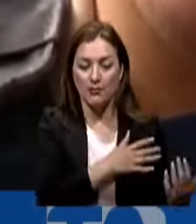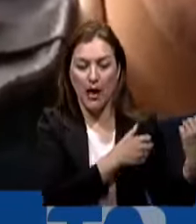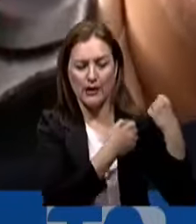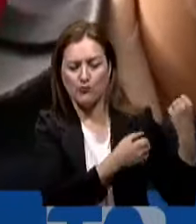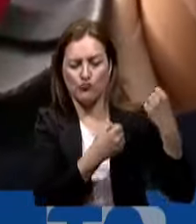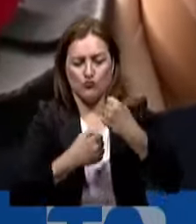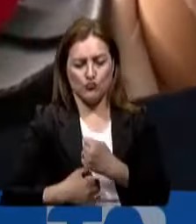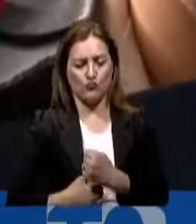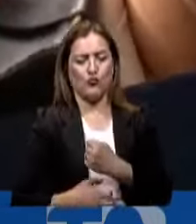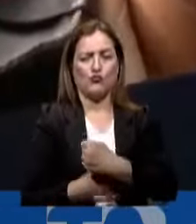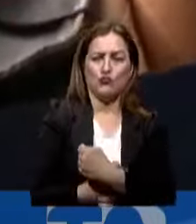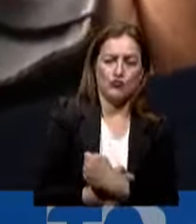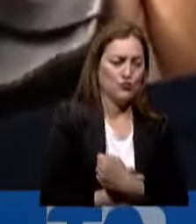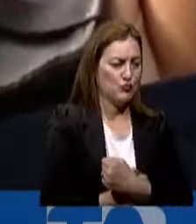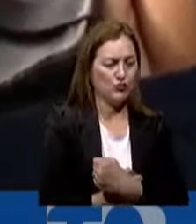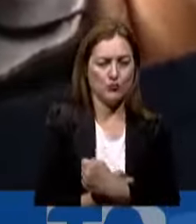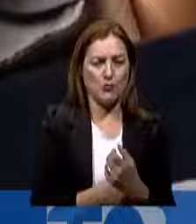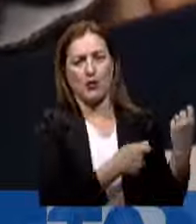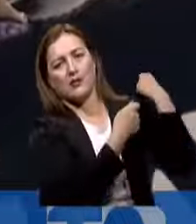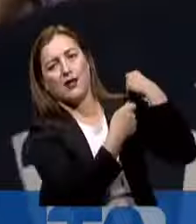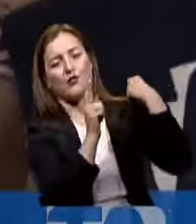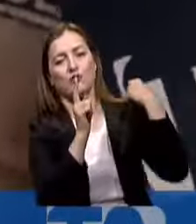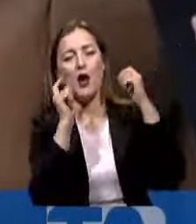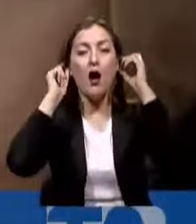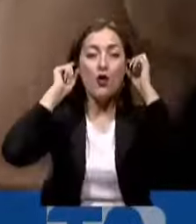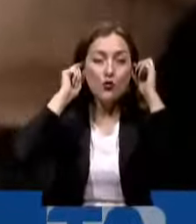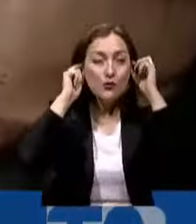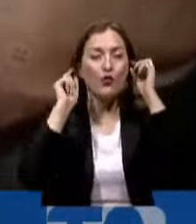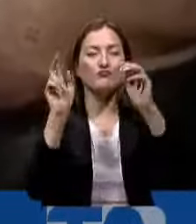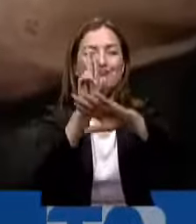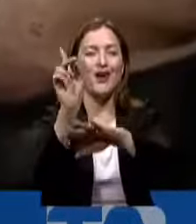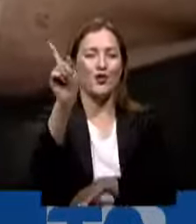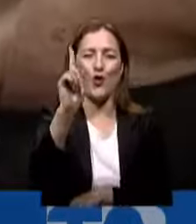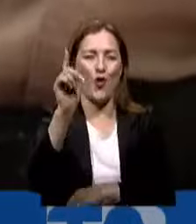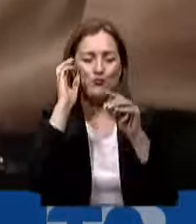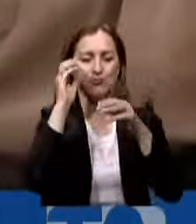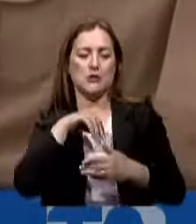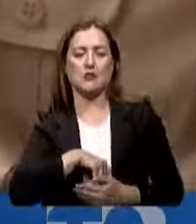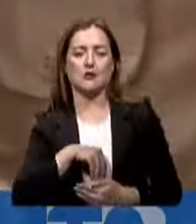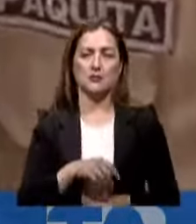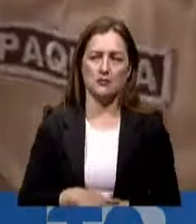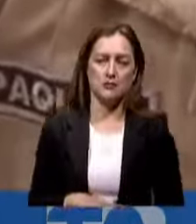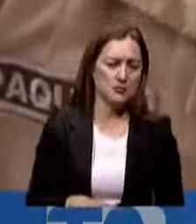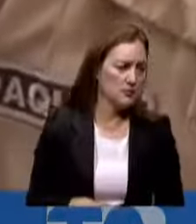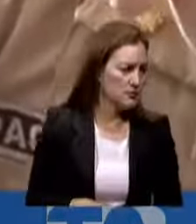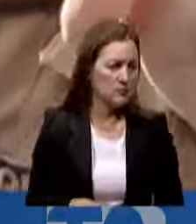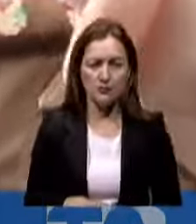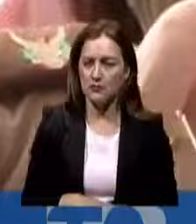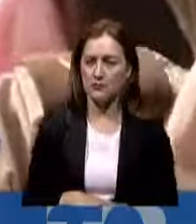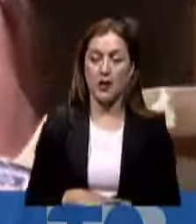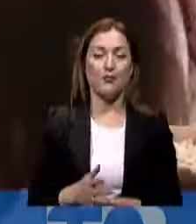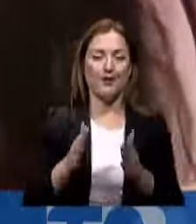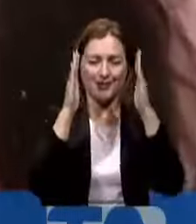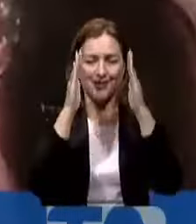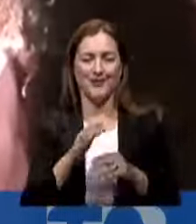maletas, que estén en la parte de adelante, que no utilicemos audífonos para estar siempre atentos con lo que pasa a nuestro